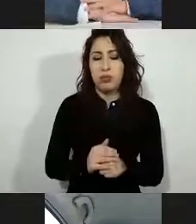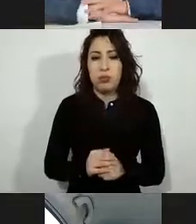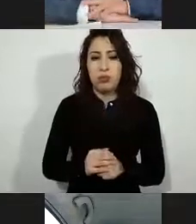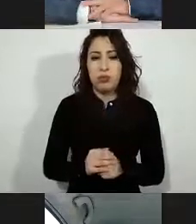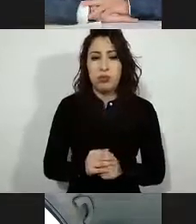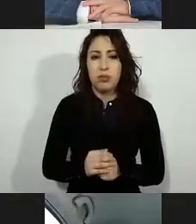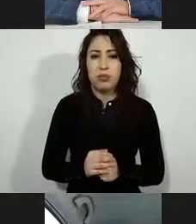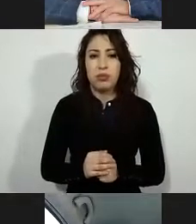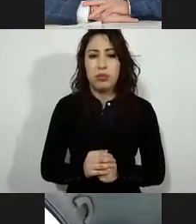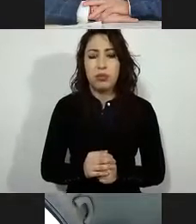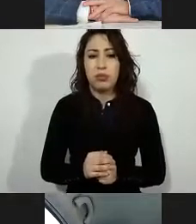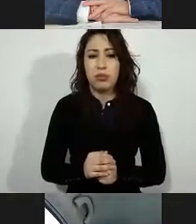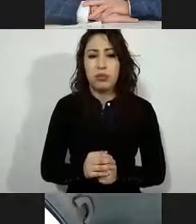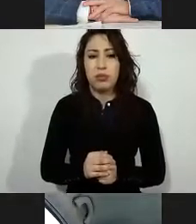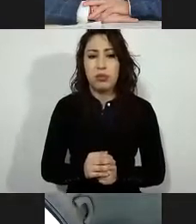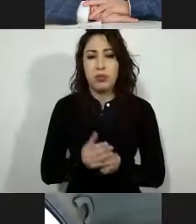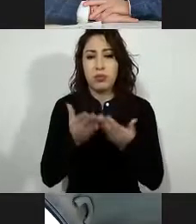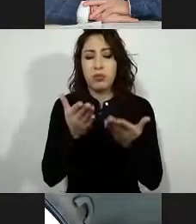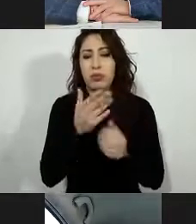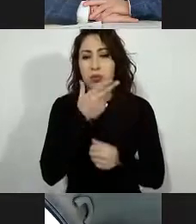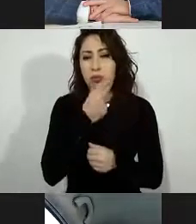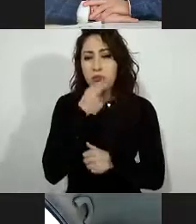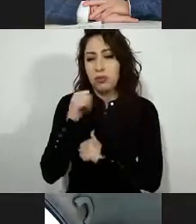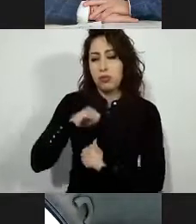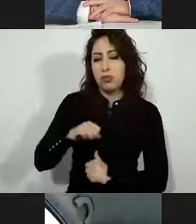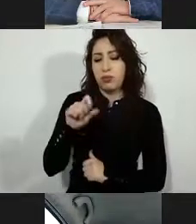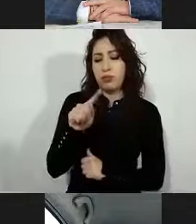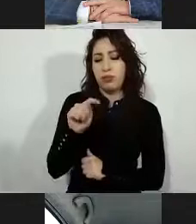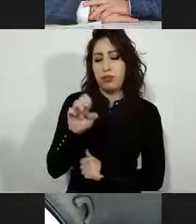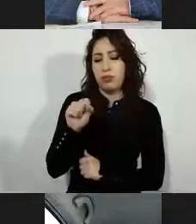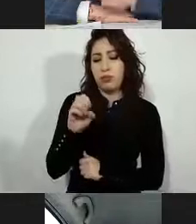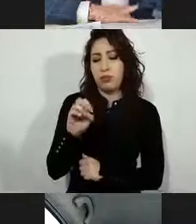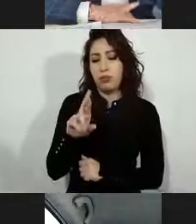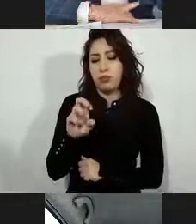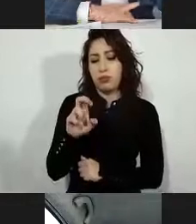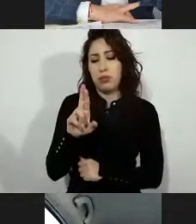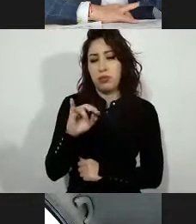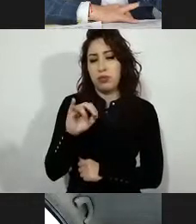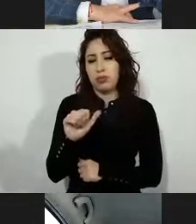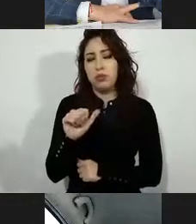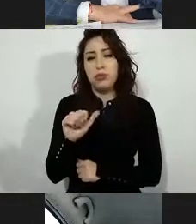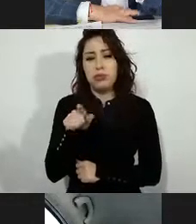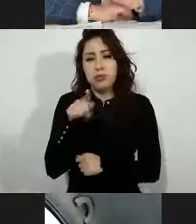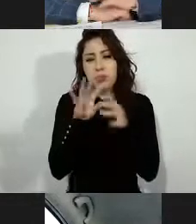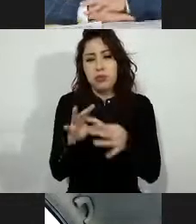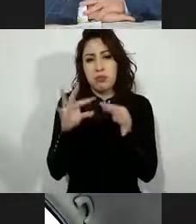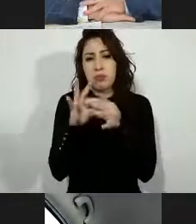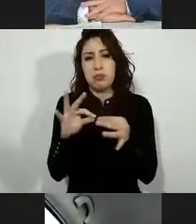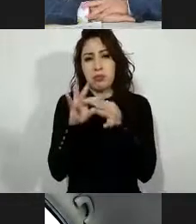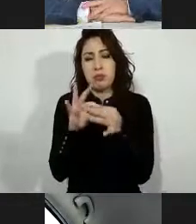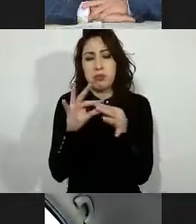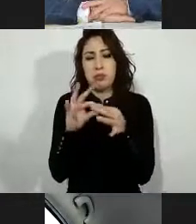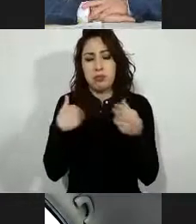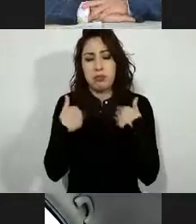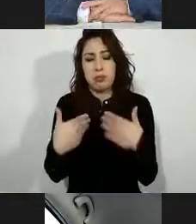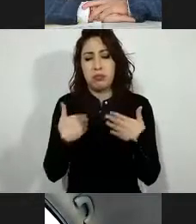Básicamente, señor tesorero, pues evidentemente ha quedado claro. Sabemos que llega usted como